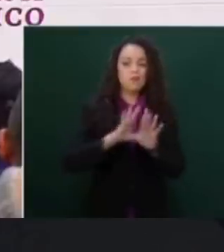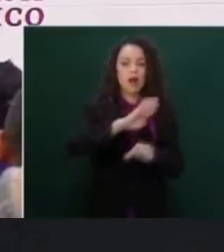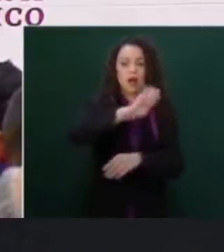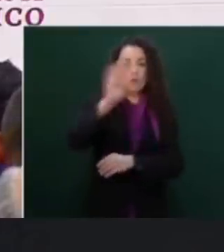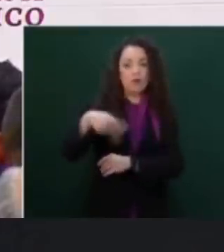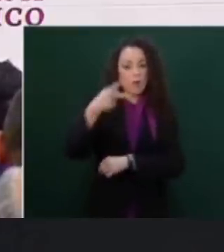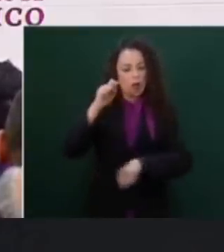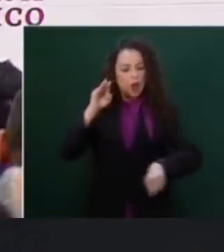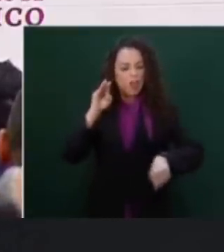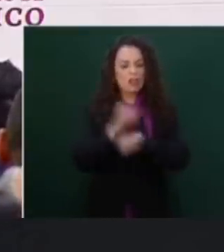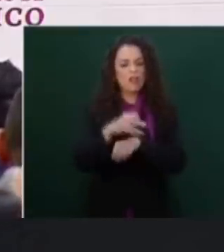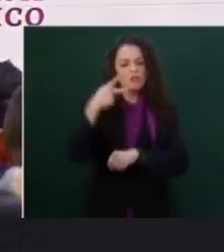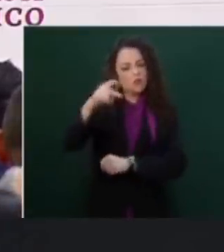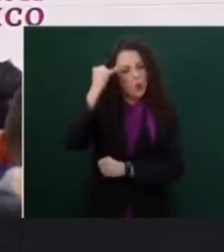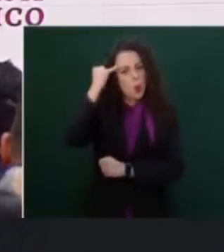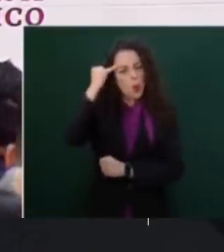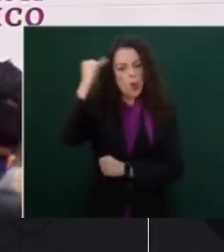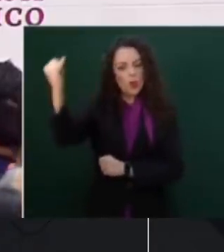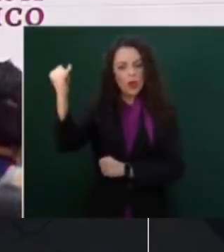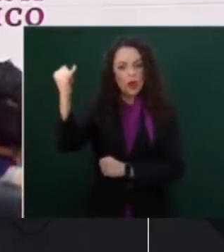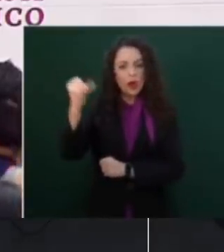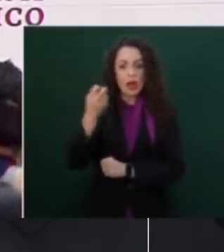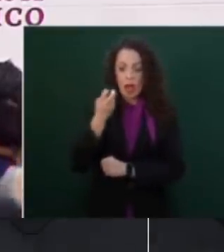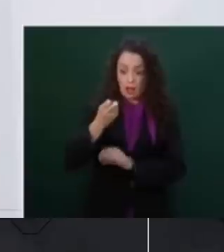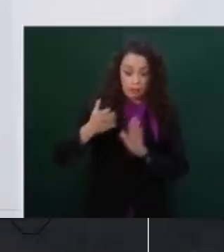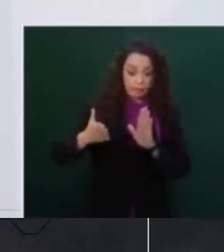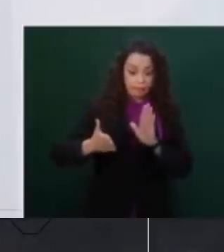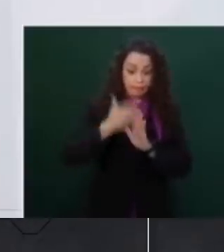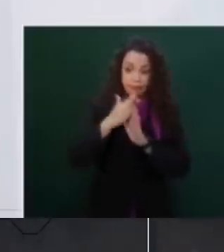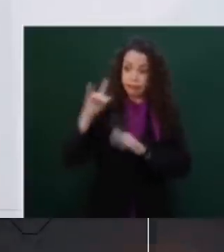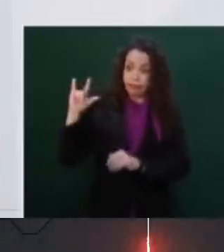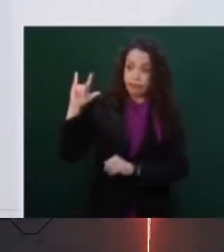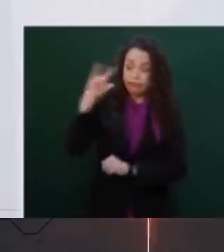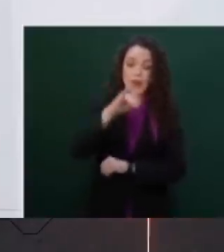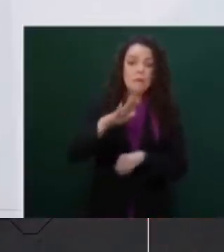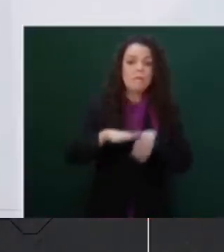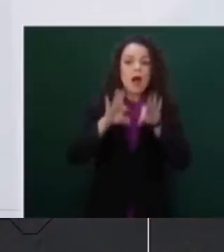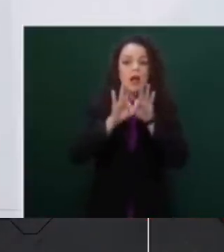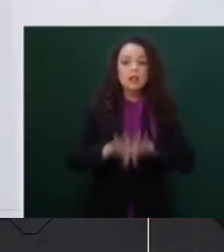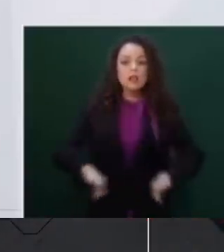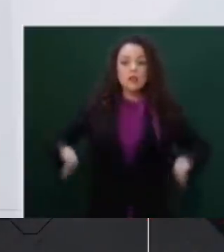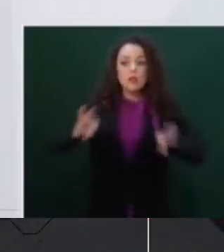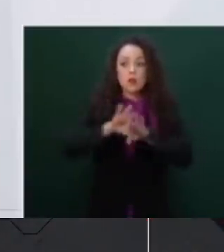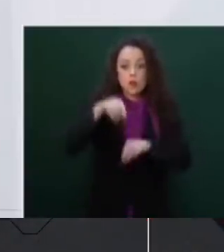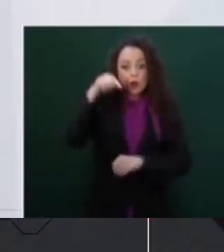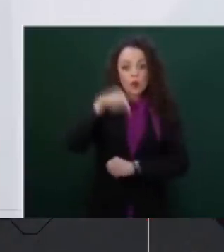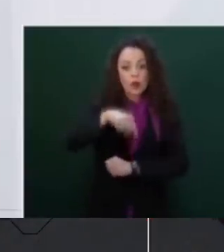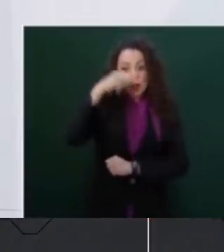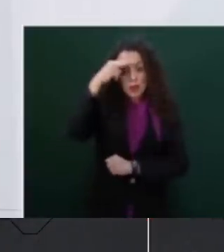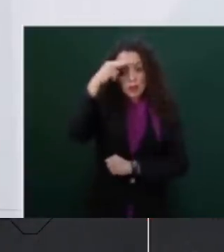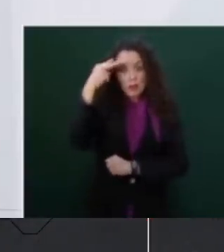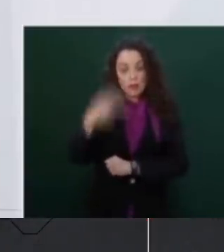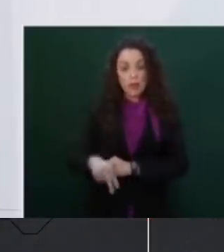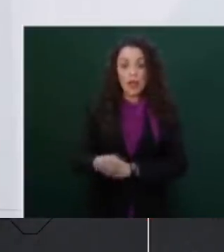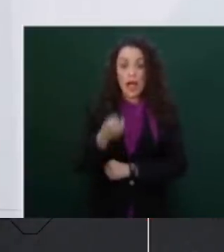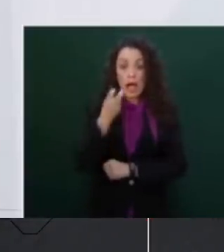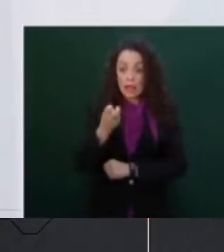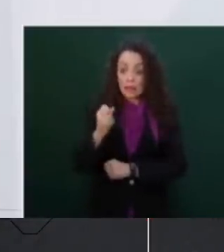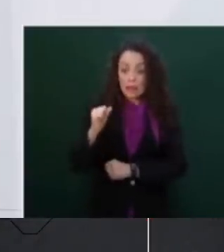de infraestructura más importante concluida en nuestro país durante el presente siglo.